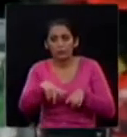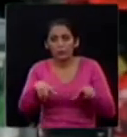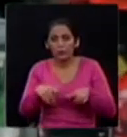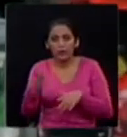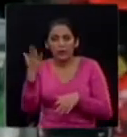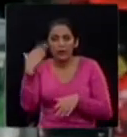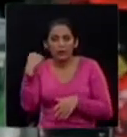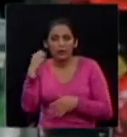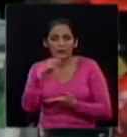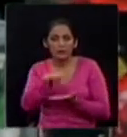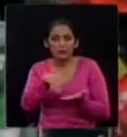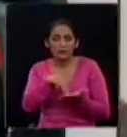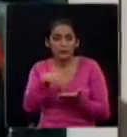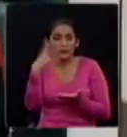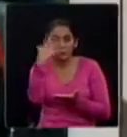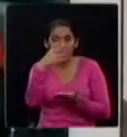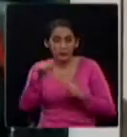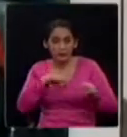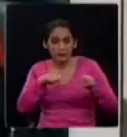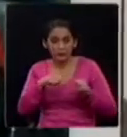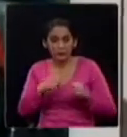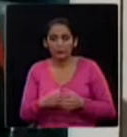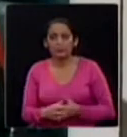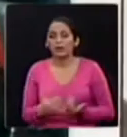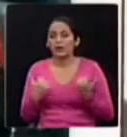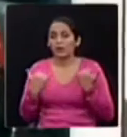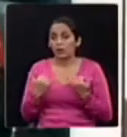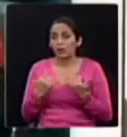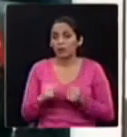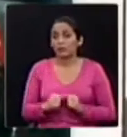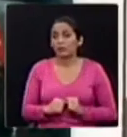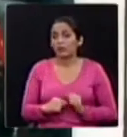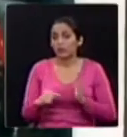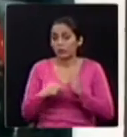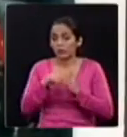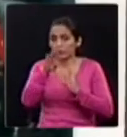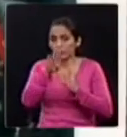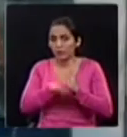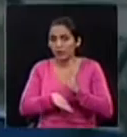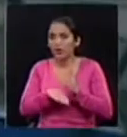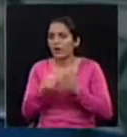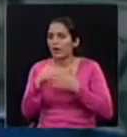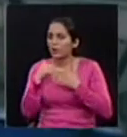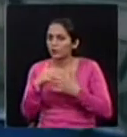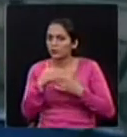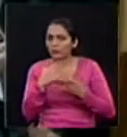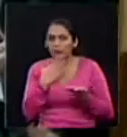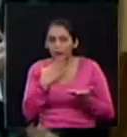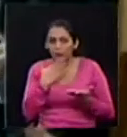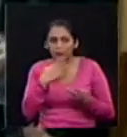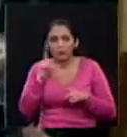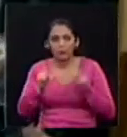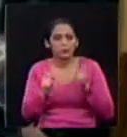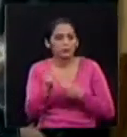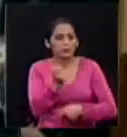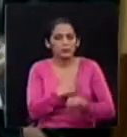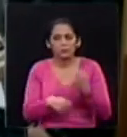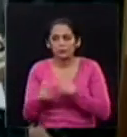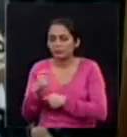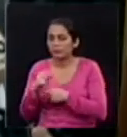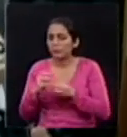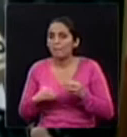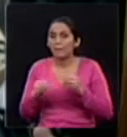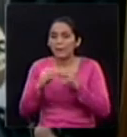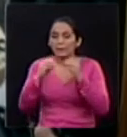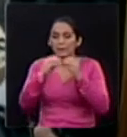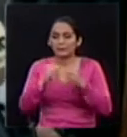2016. Esta reducción del impuesto al valor agregado es positiva para los comerciantes y permite reactivar el sector. Yo creo que para muchos comercios eso va a